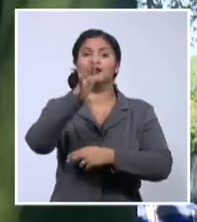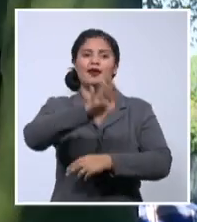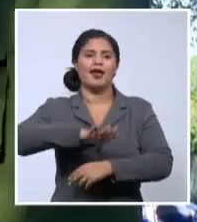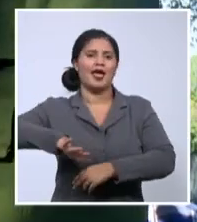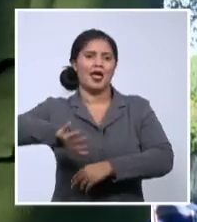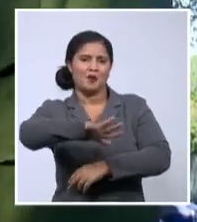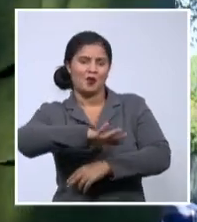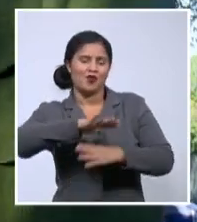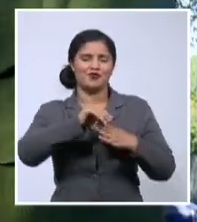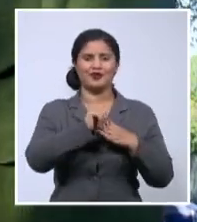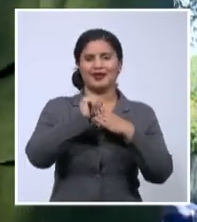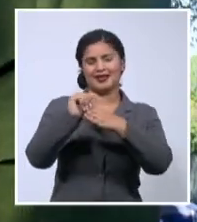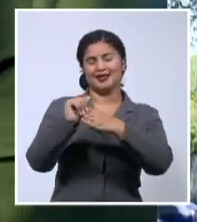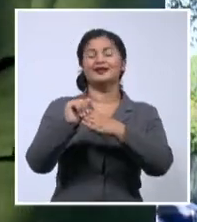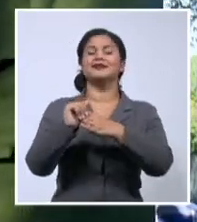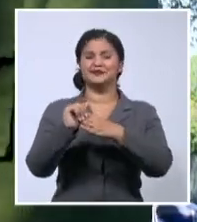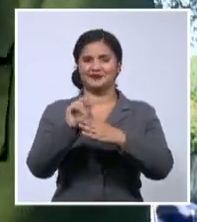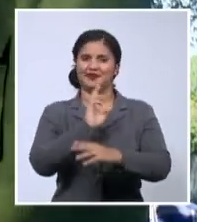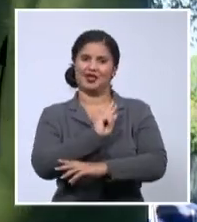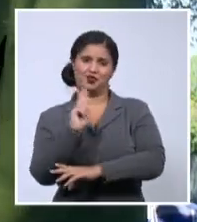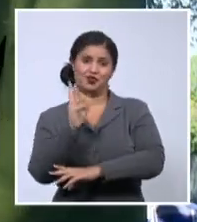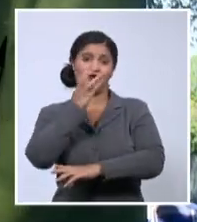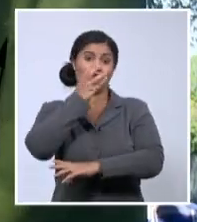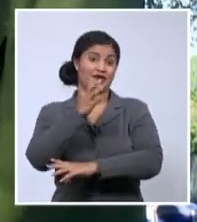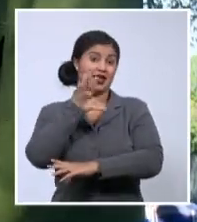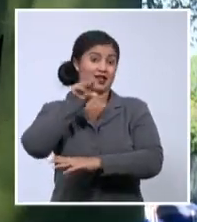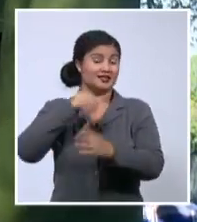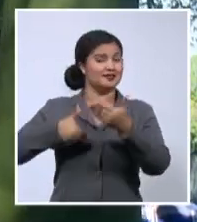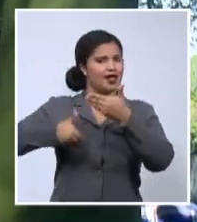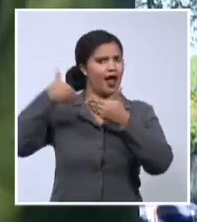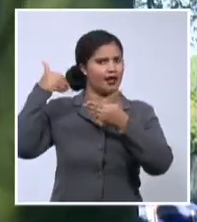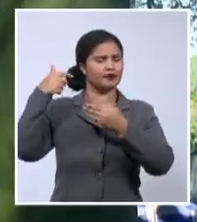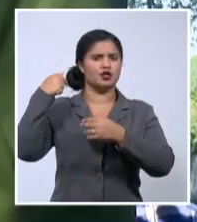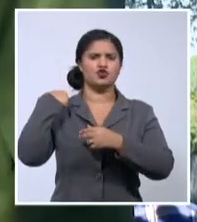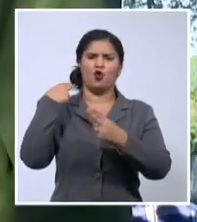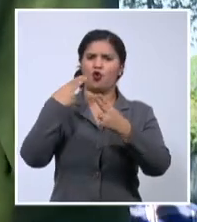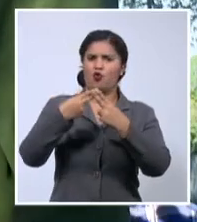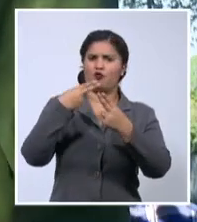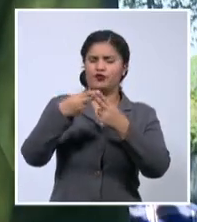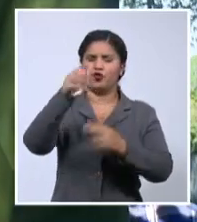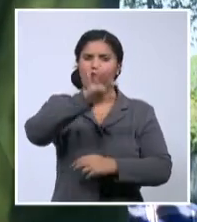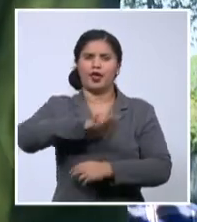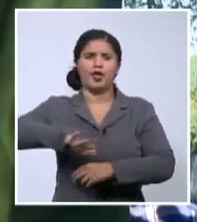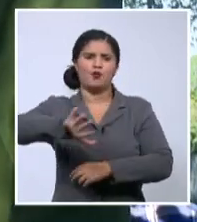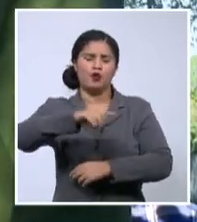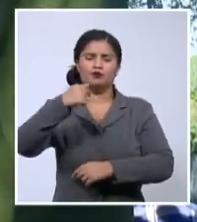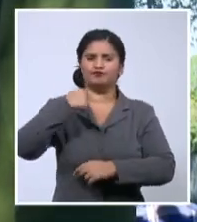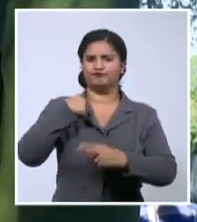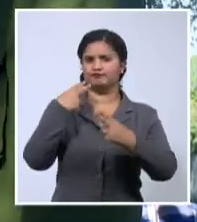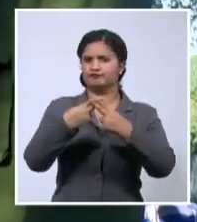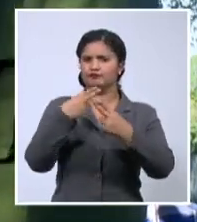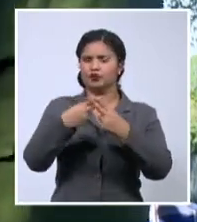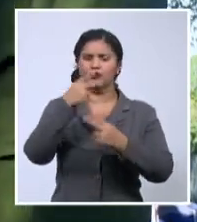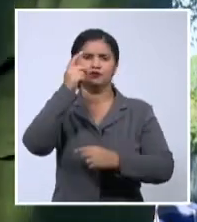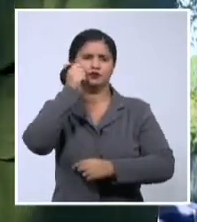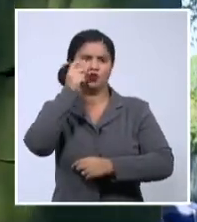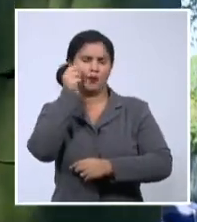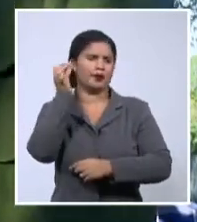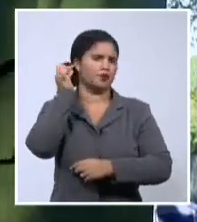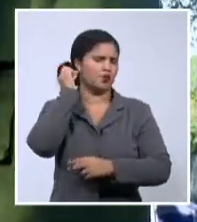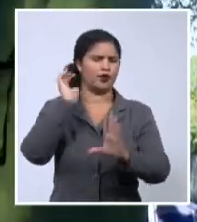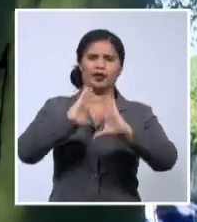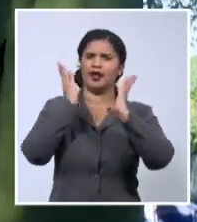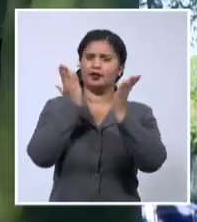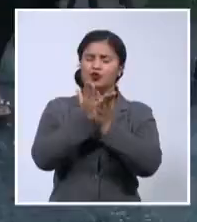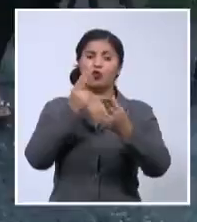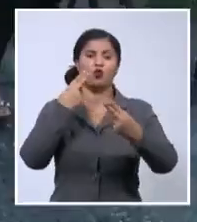Fidel cuando expresó: creo en el pueblo, creo en los hombres, creo en los valores y creo